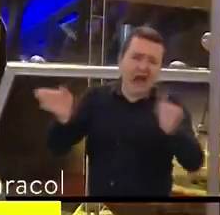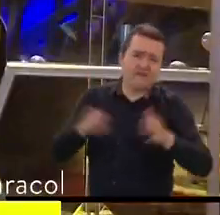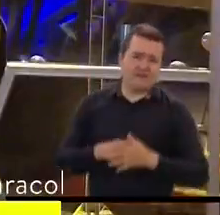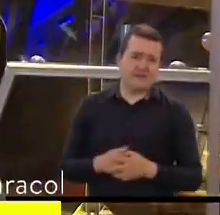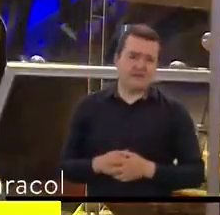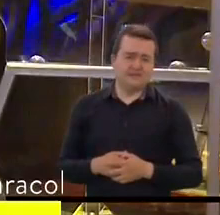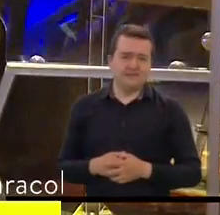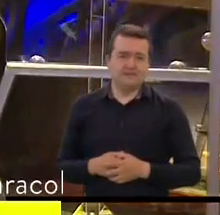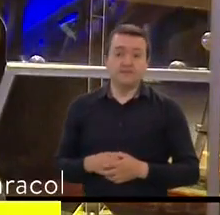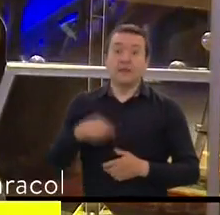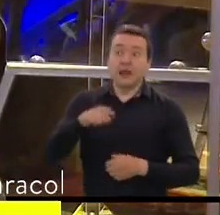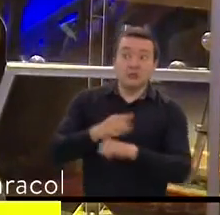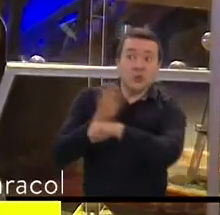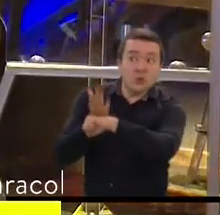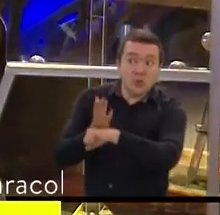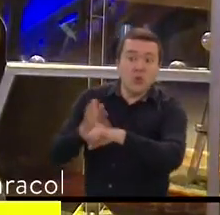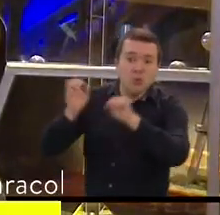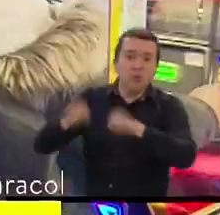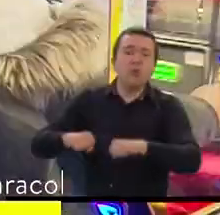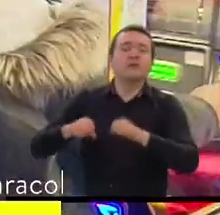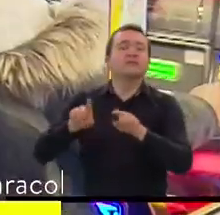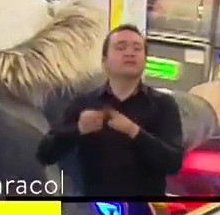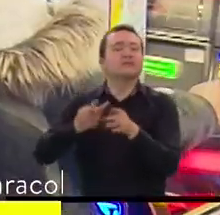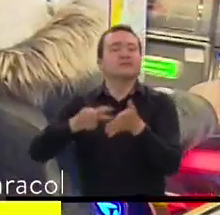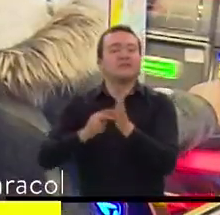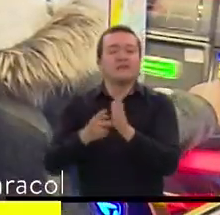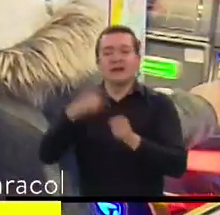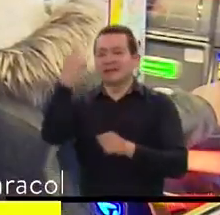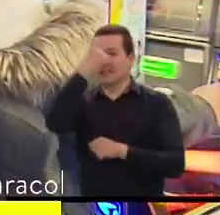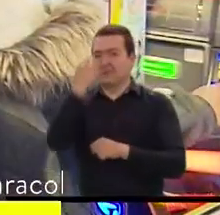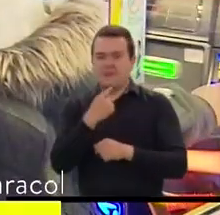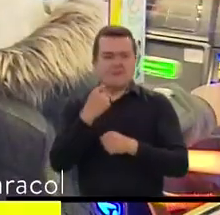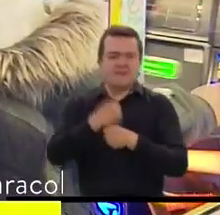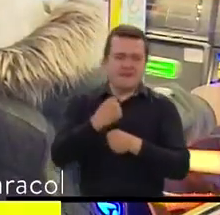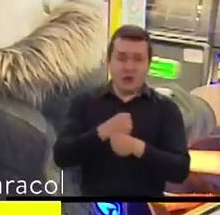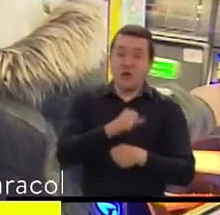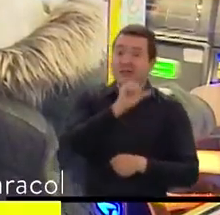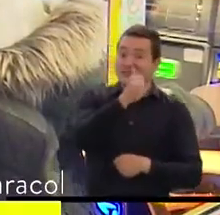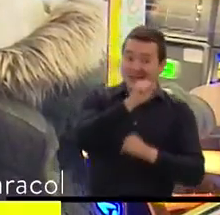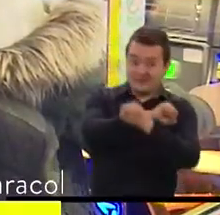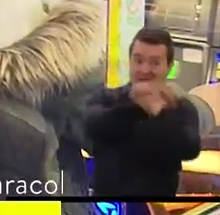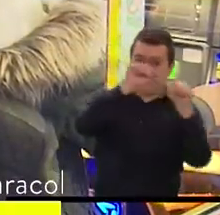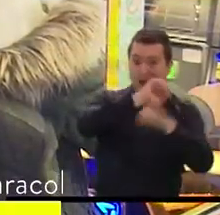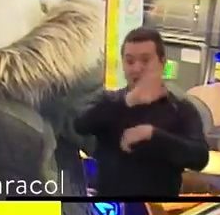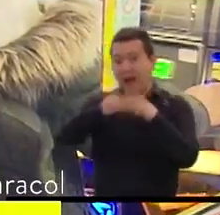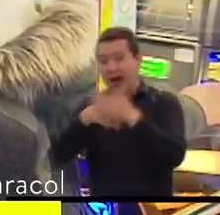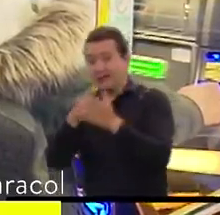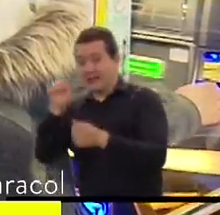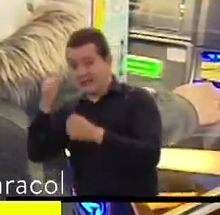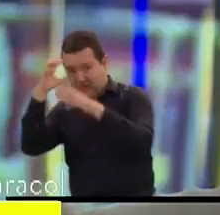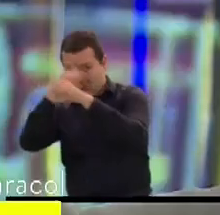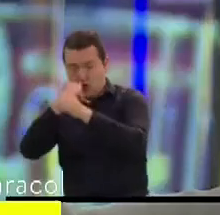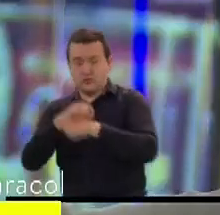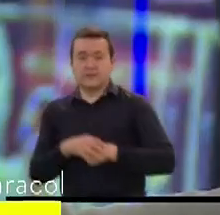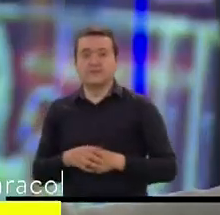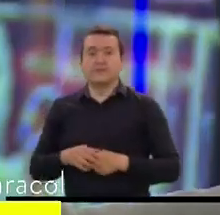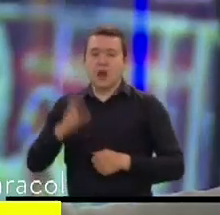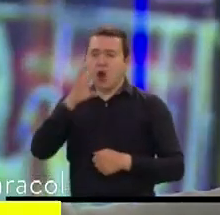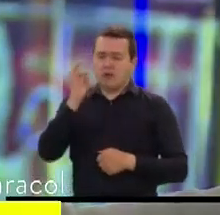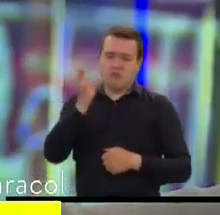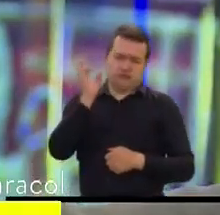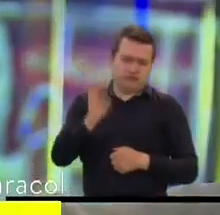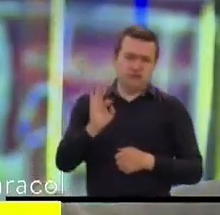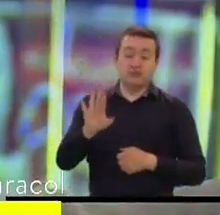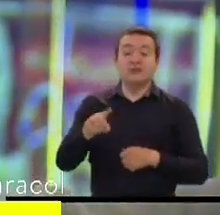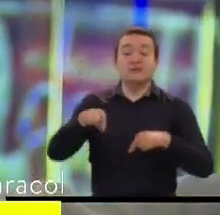consiste en un plan piloto que les permita funcionar en septiembre de 10 de la mañana a 10 de la noche. Para Bogotá se están generando alrededor de 7.000 empleos